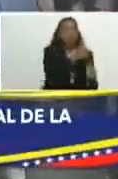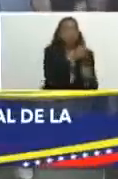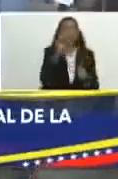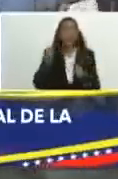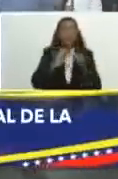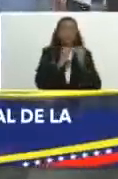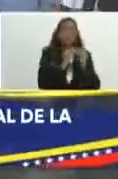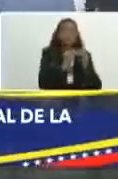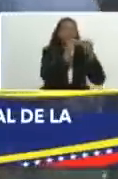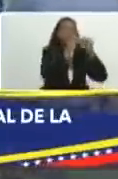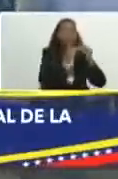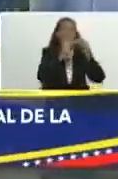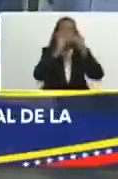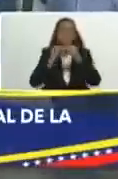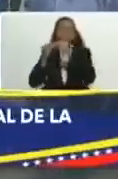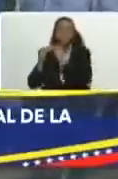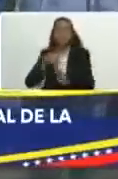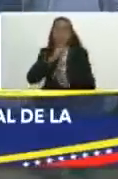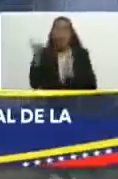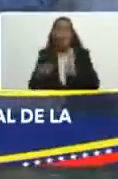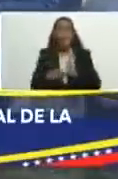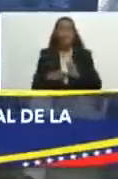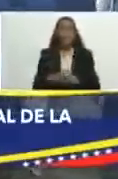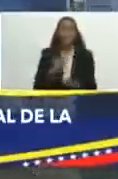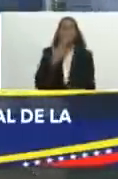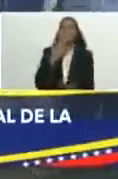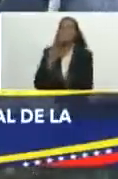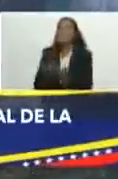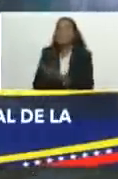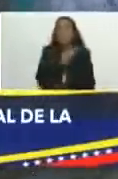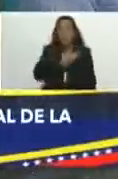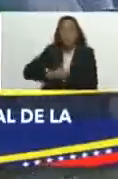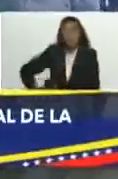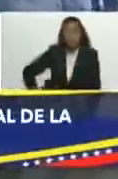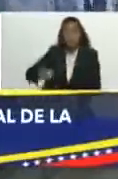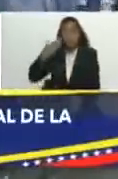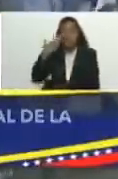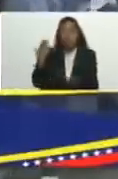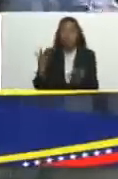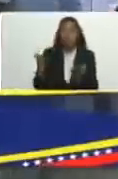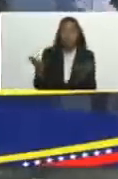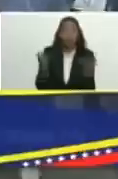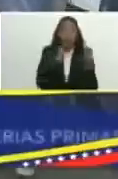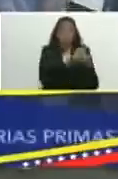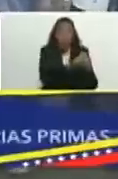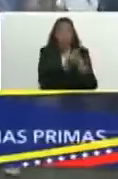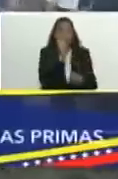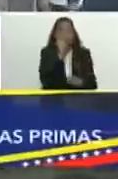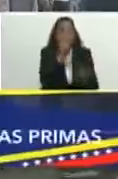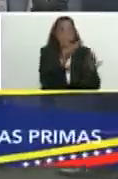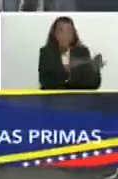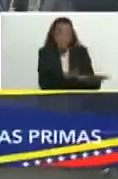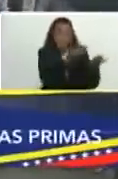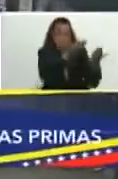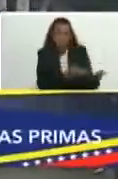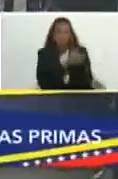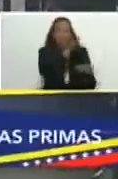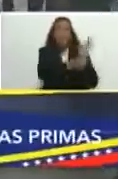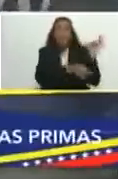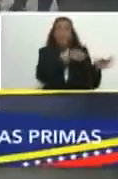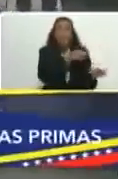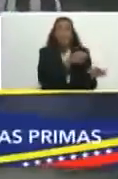Permiso, presidente. ¿Verdad? Deme un permiso, presidente, y le dejo con mi compañero que le va a